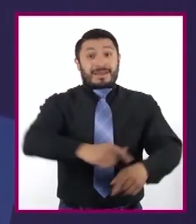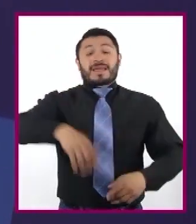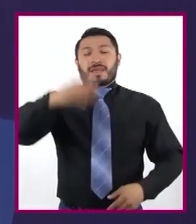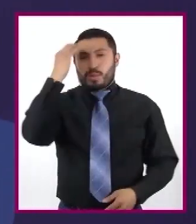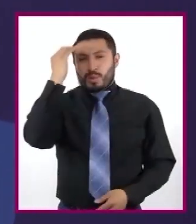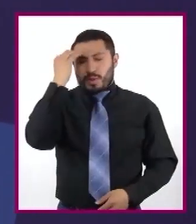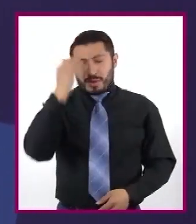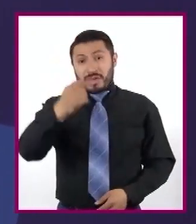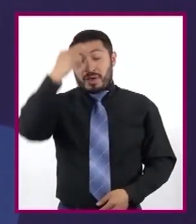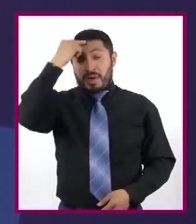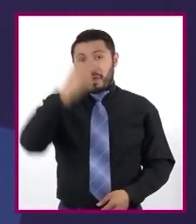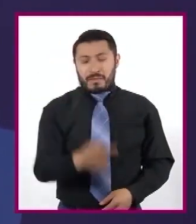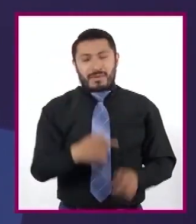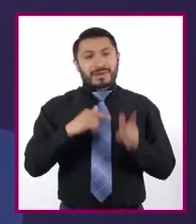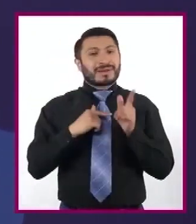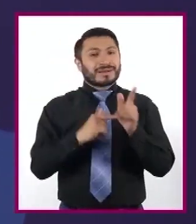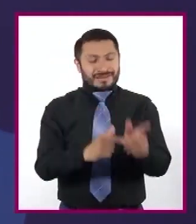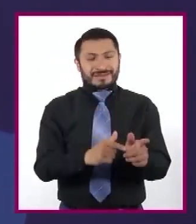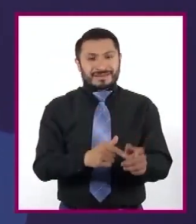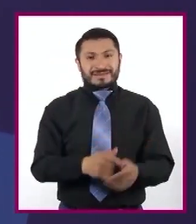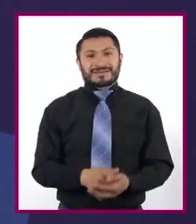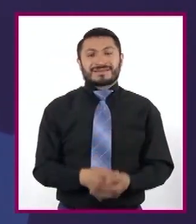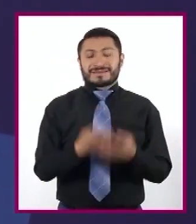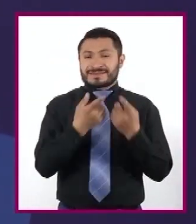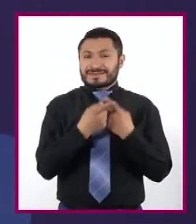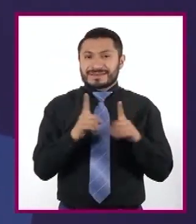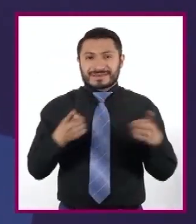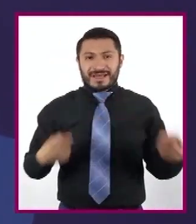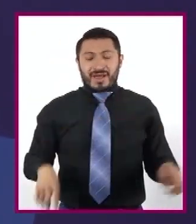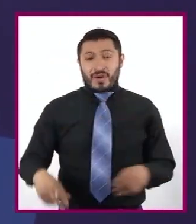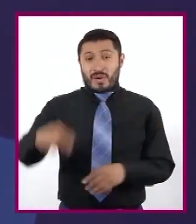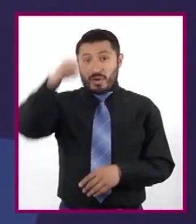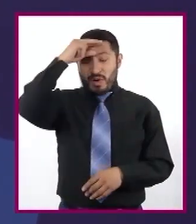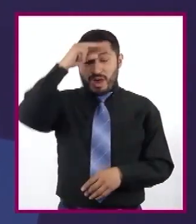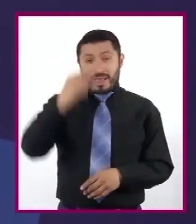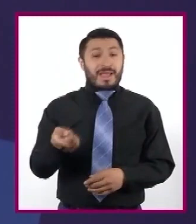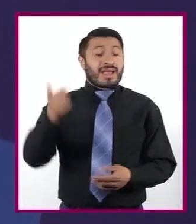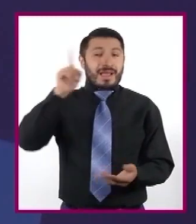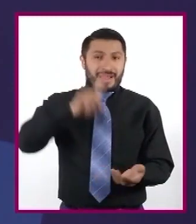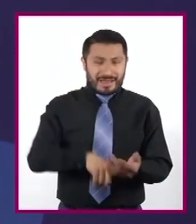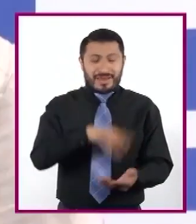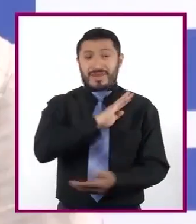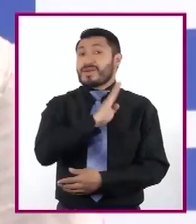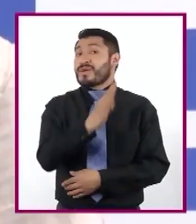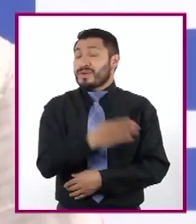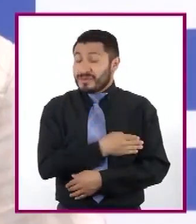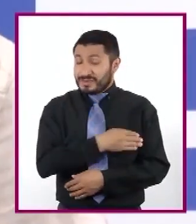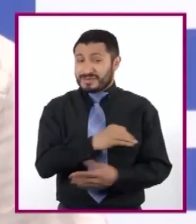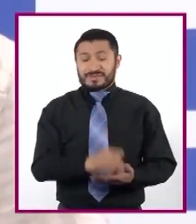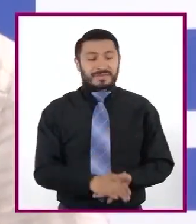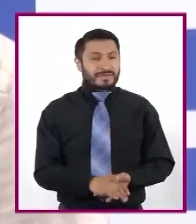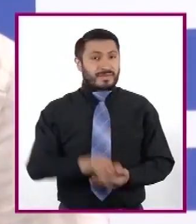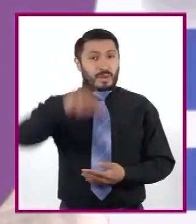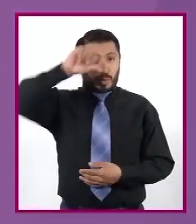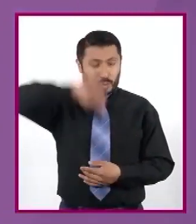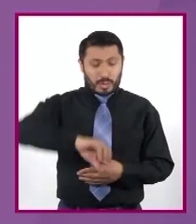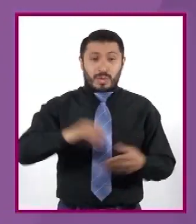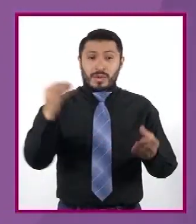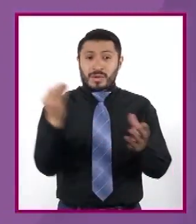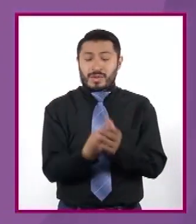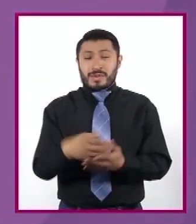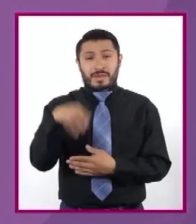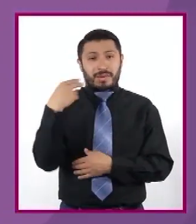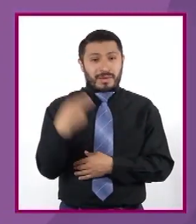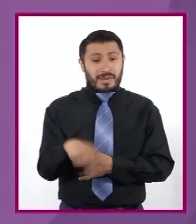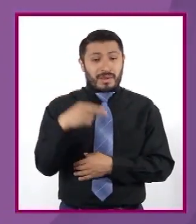hilo conductor del trabajo que seguirán desarrollando en la asignatura de lengua materna. Esta sesión, titulada